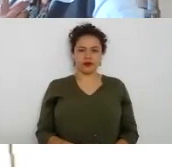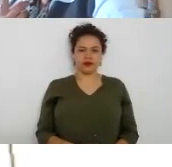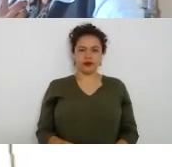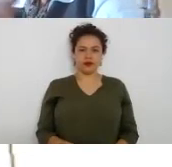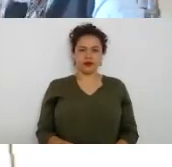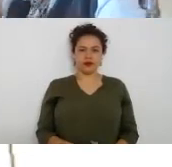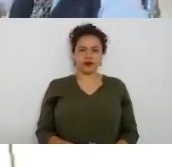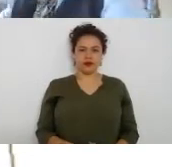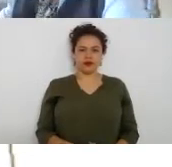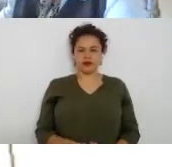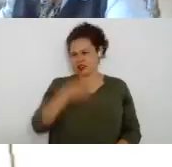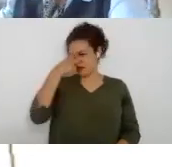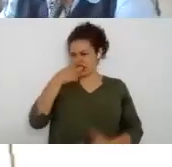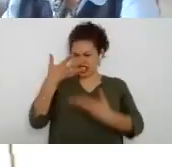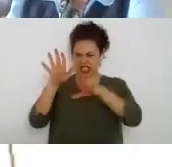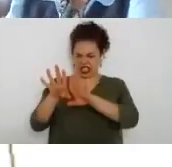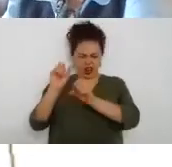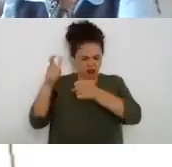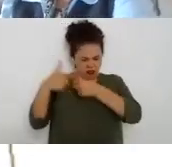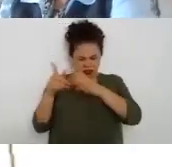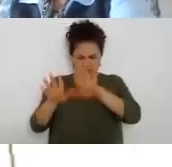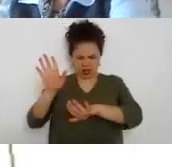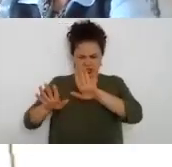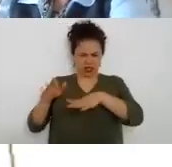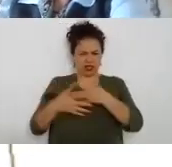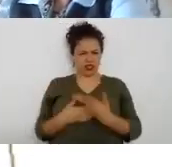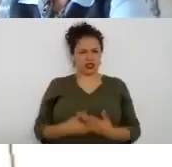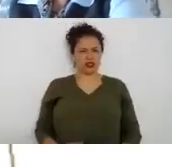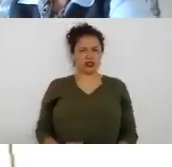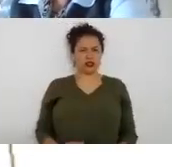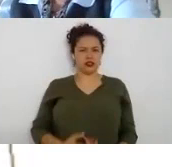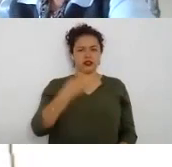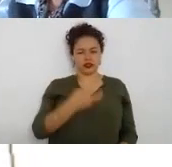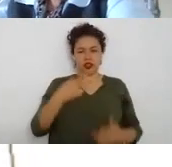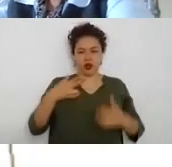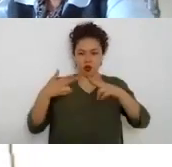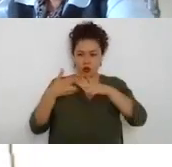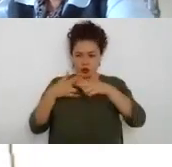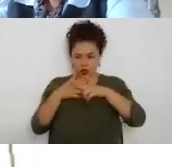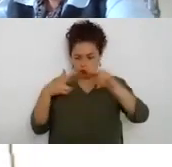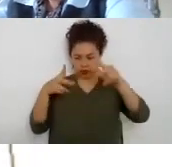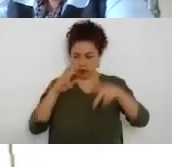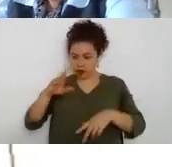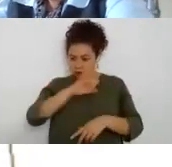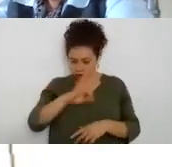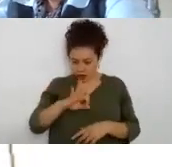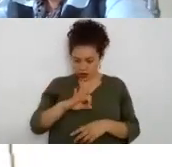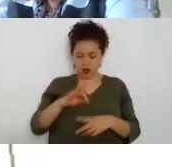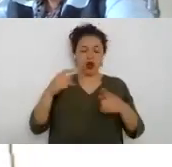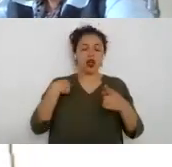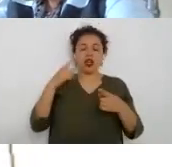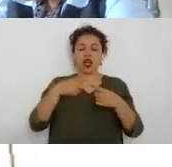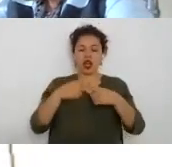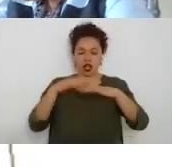¿Mencionaste cerrada o algo así? Exactamente. Están las fracturas expuestas o abiertas y